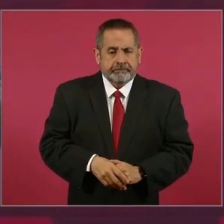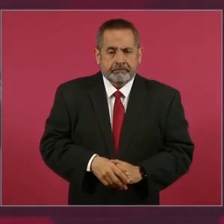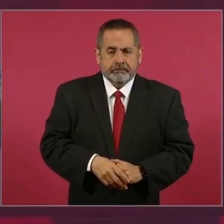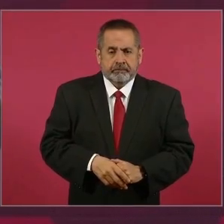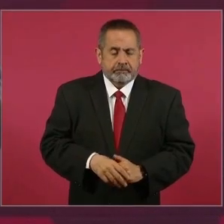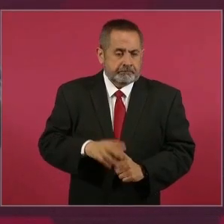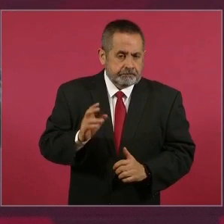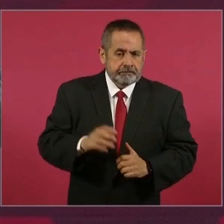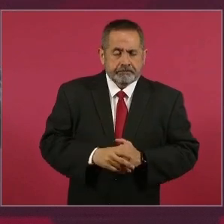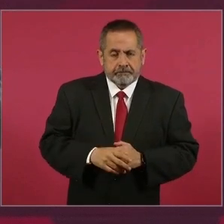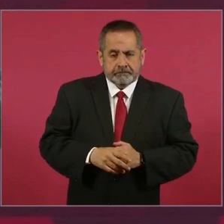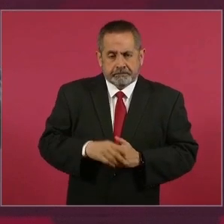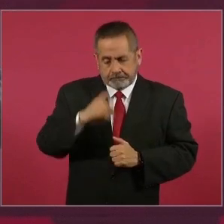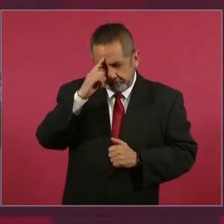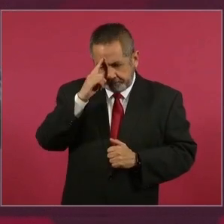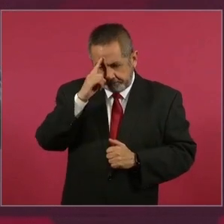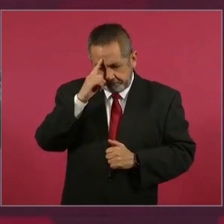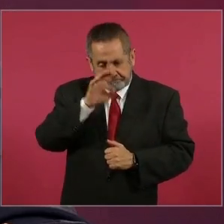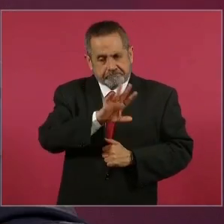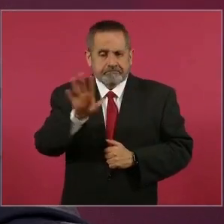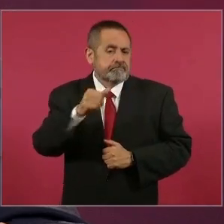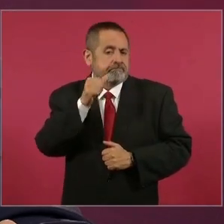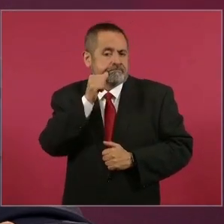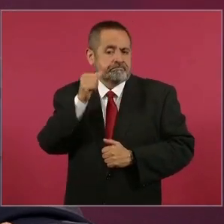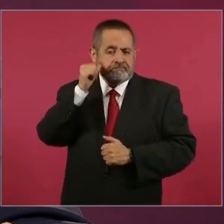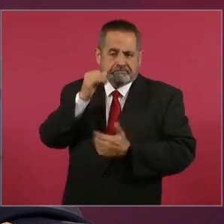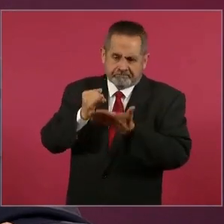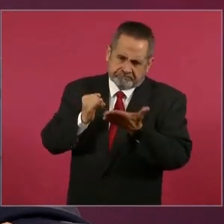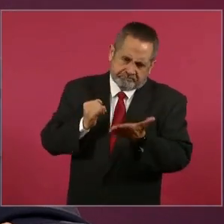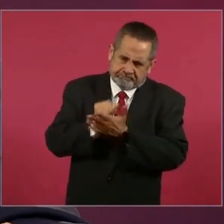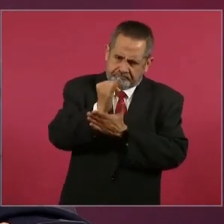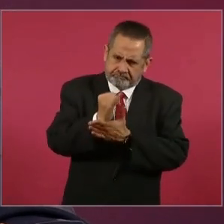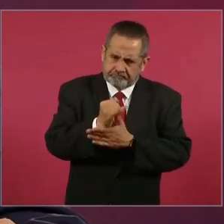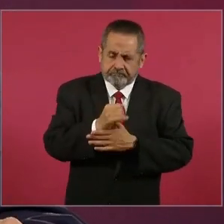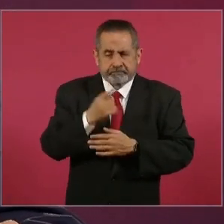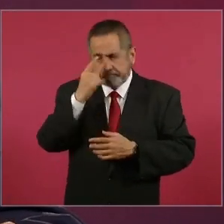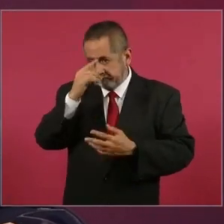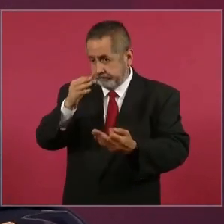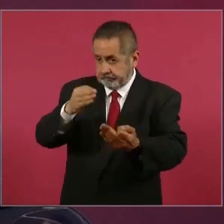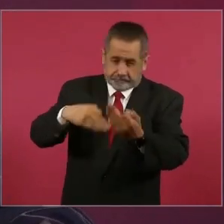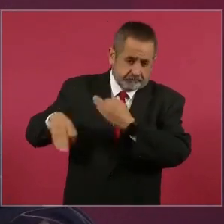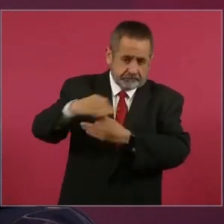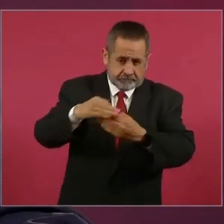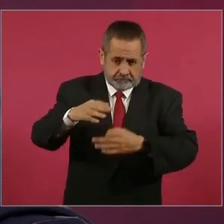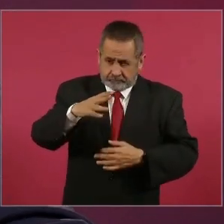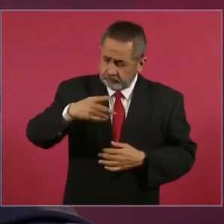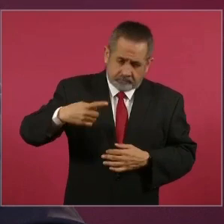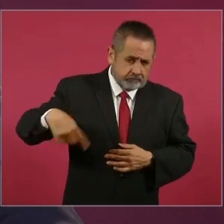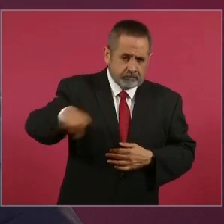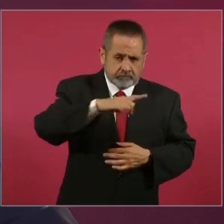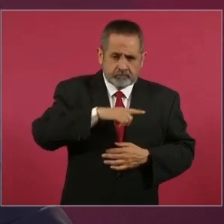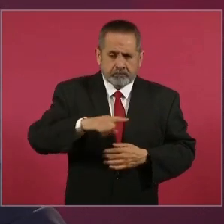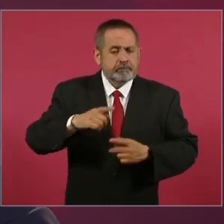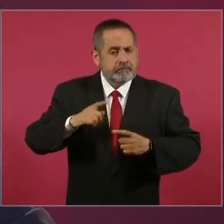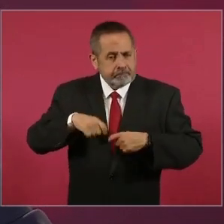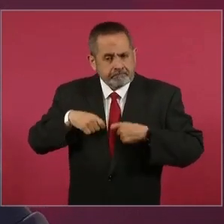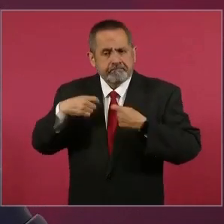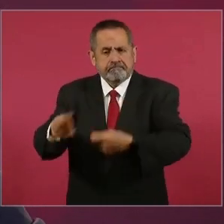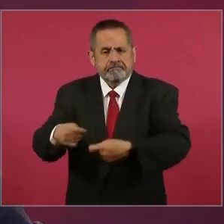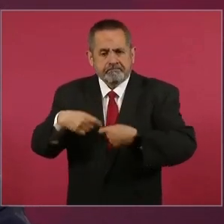tiempo tomamos ayer la decisión de que a todos les voy a entregar